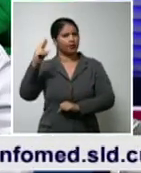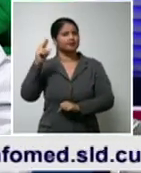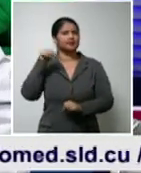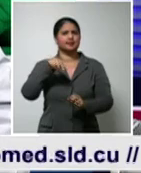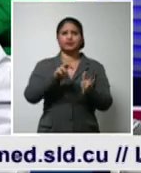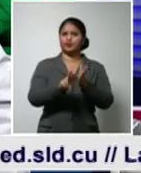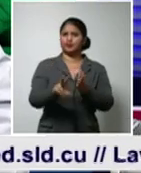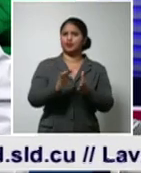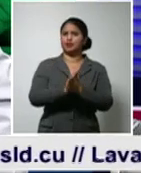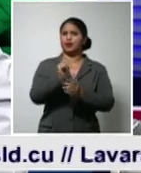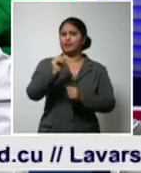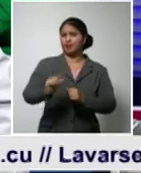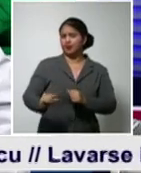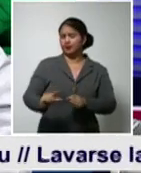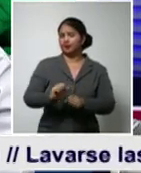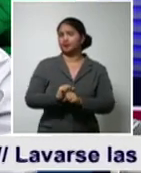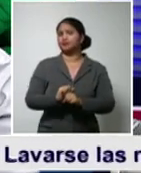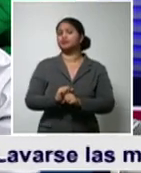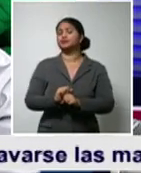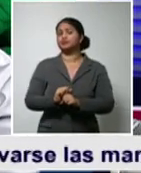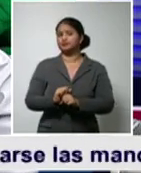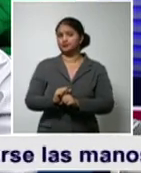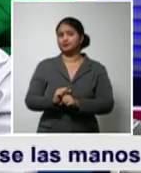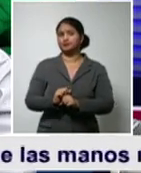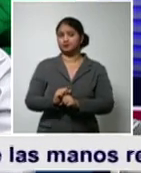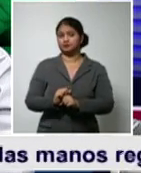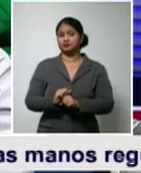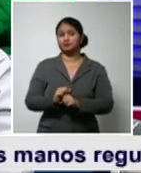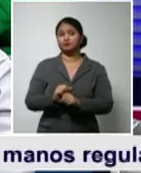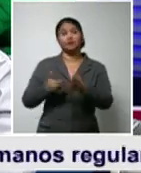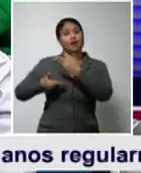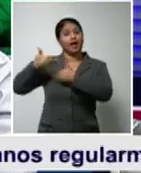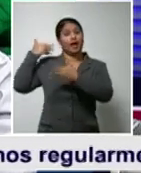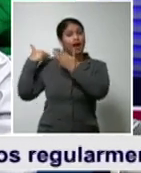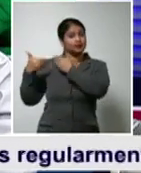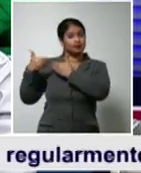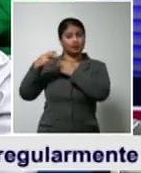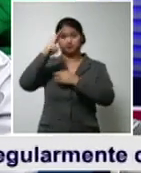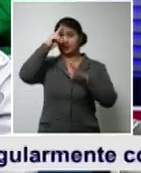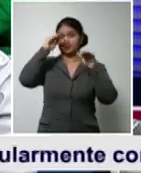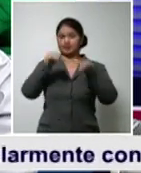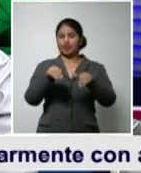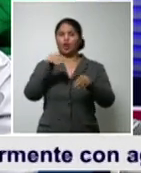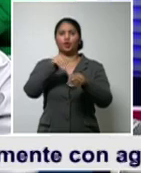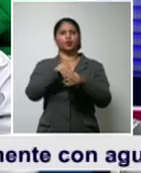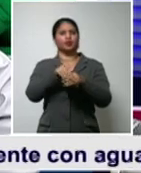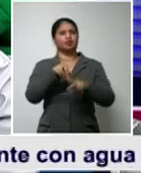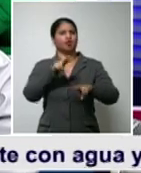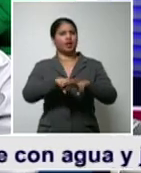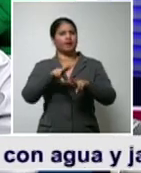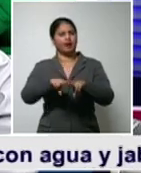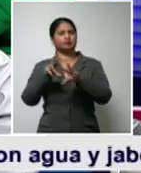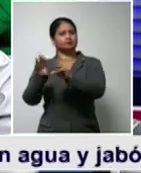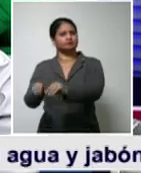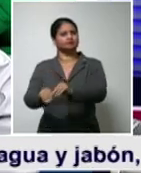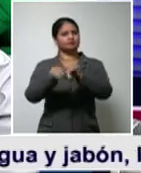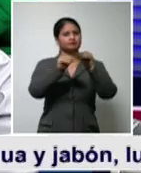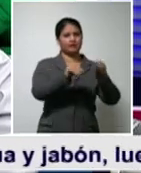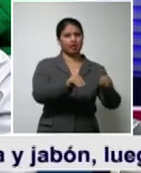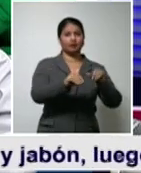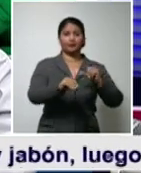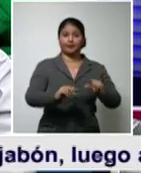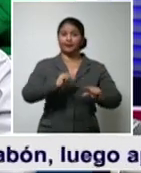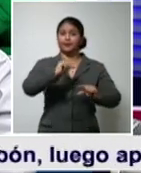muchas veces ingresado una parte de los casos aquí en La Habana. Aquí se ha visto cómo ellos han ido creando las